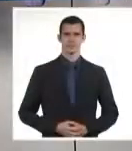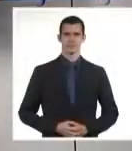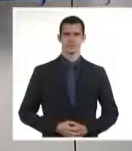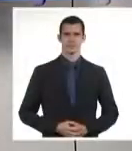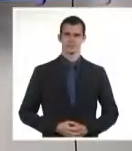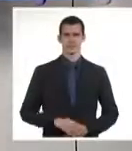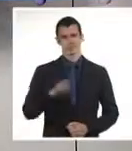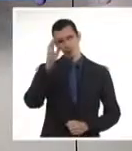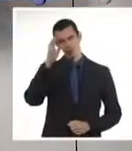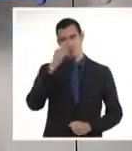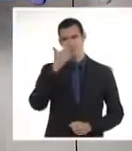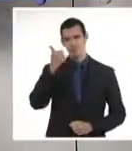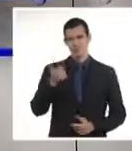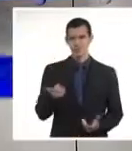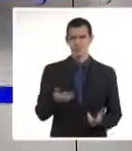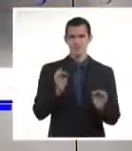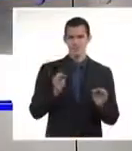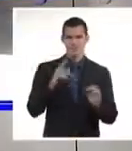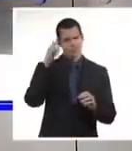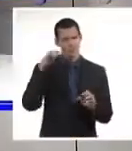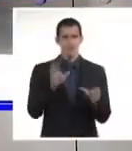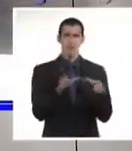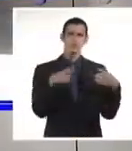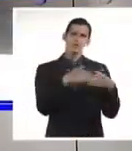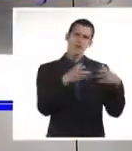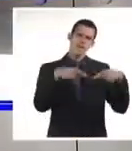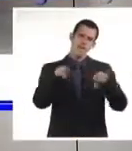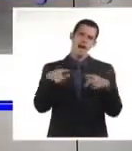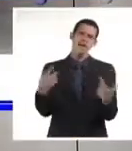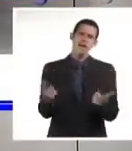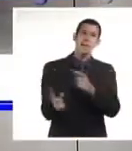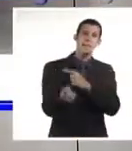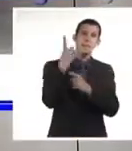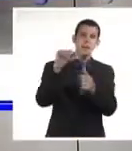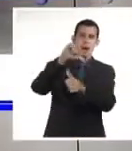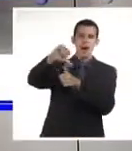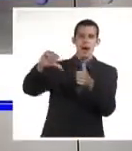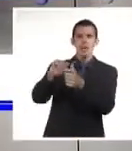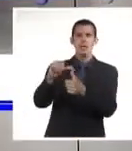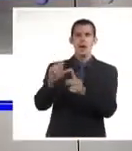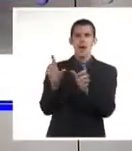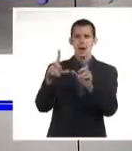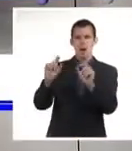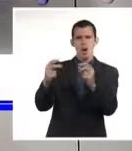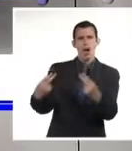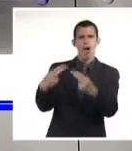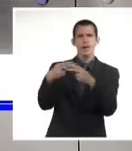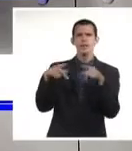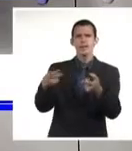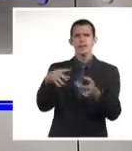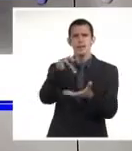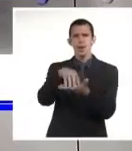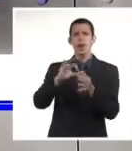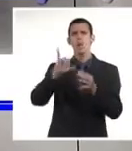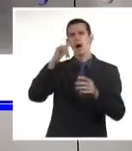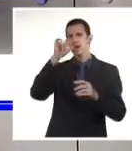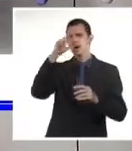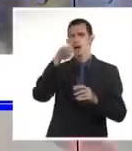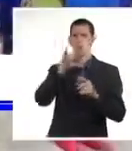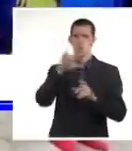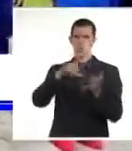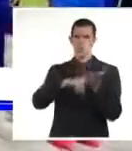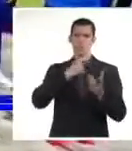hola qué tal la delegación cubana que asistirá a los primeros juegos del caribe en guadalupe a partir del 29 de junio fue abanderada hoy la